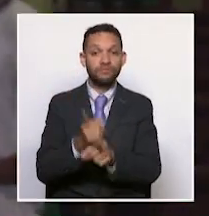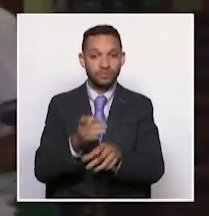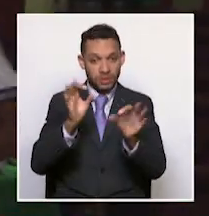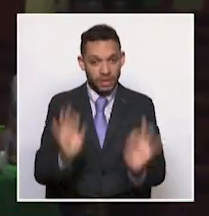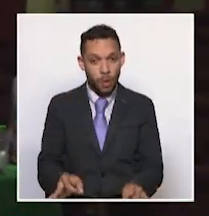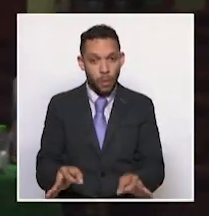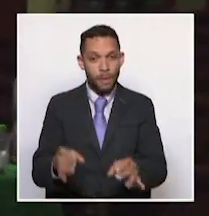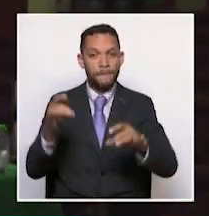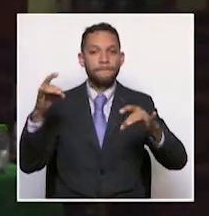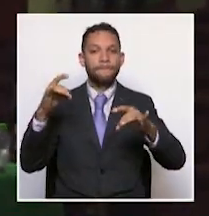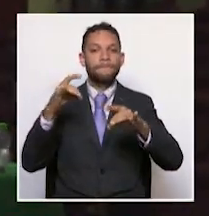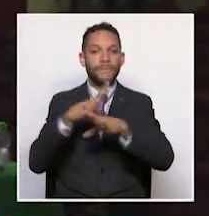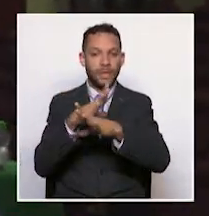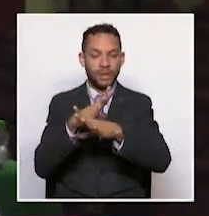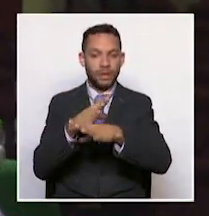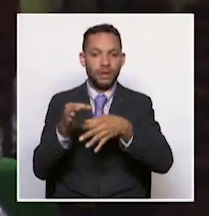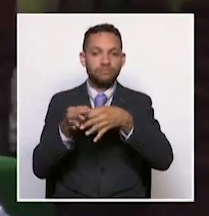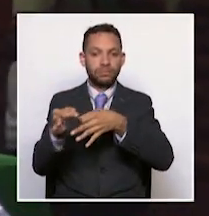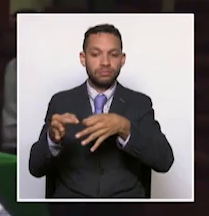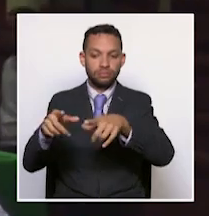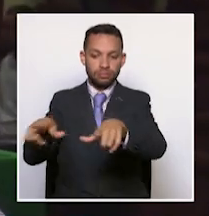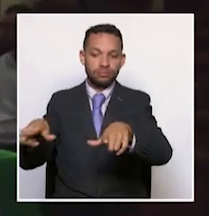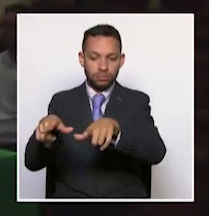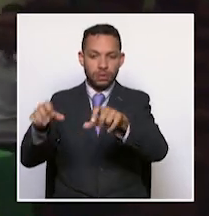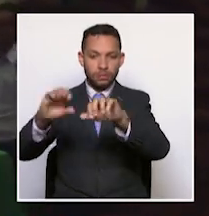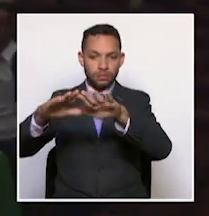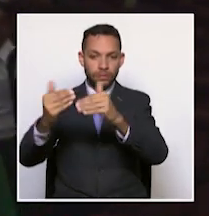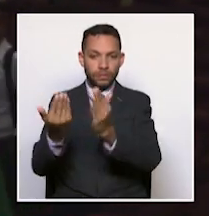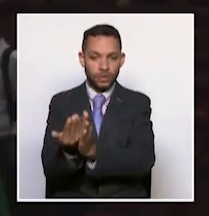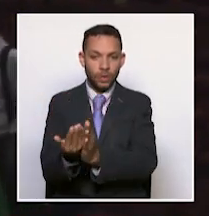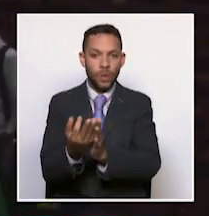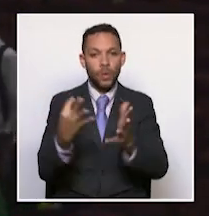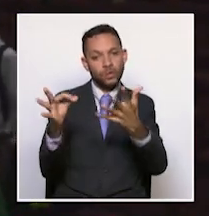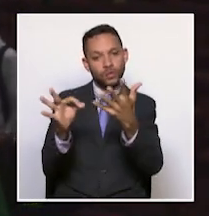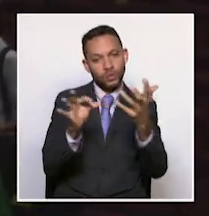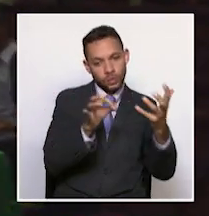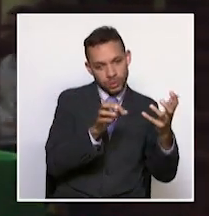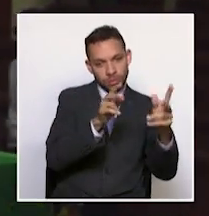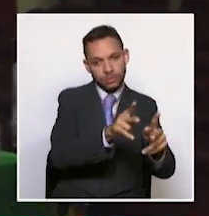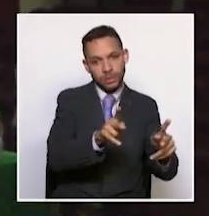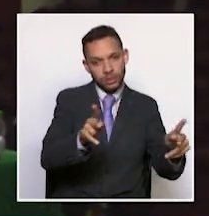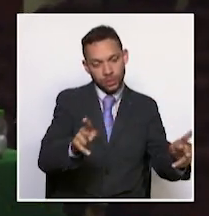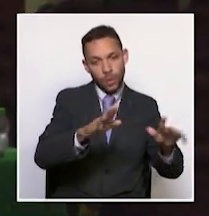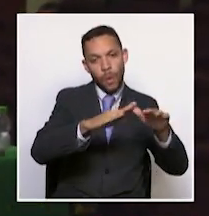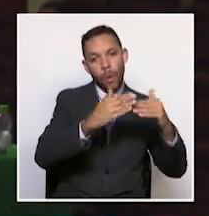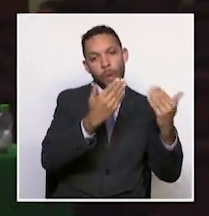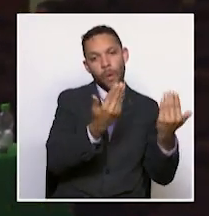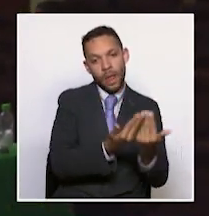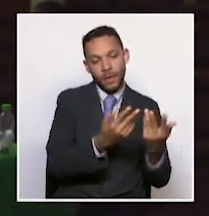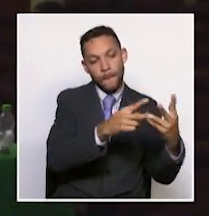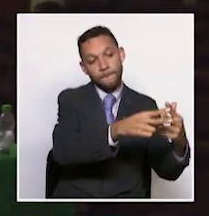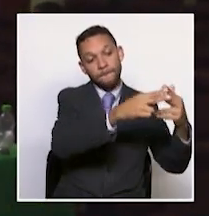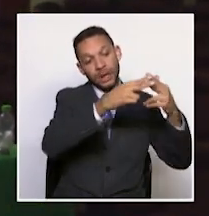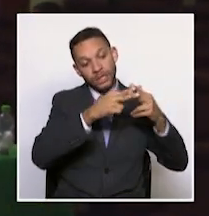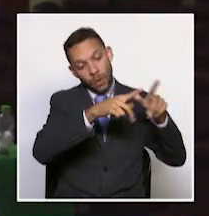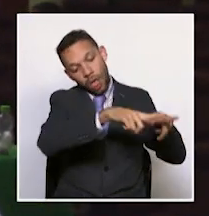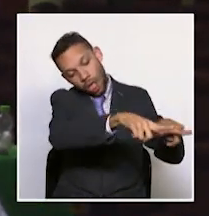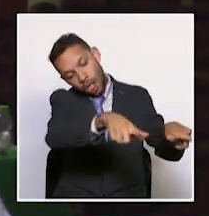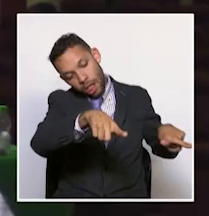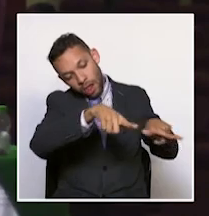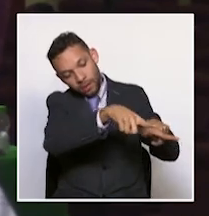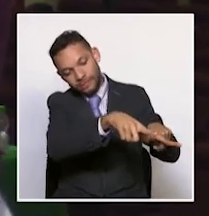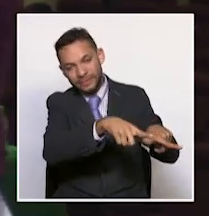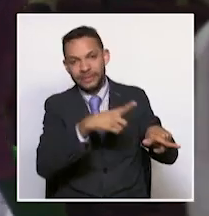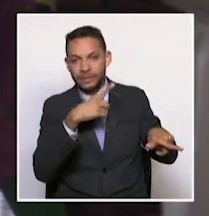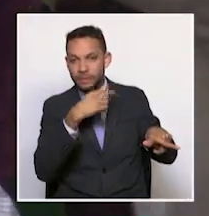La Virginia. Tenemos aproximadamente 800 estudiantes que están en un colegio prestado, con unas condiciones